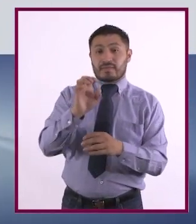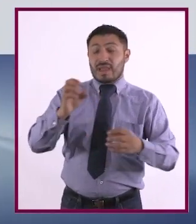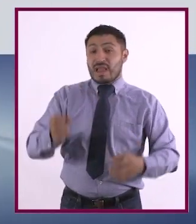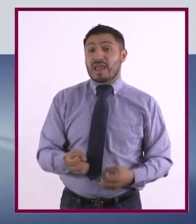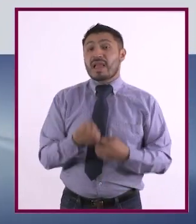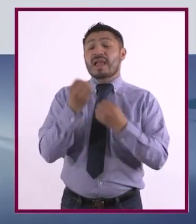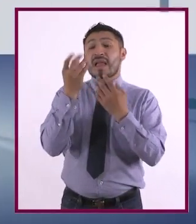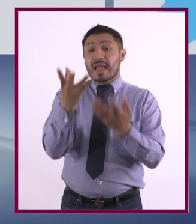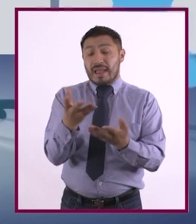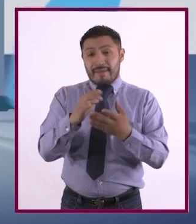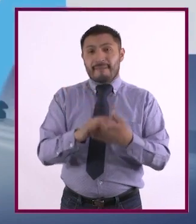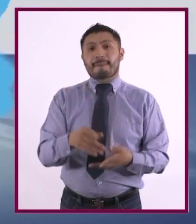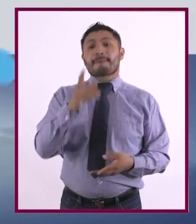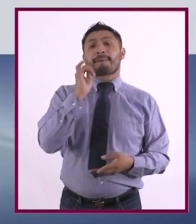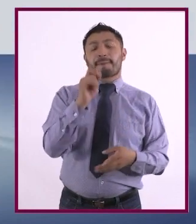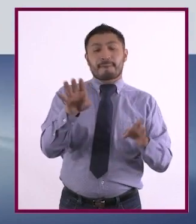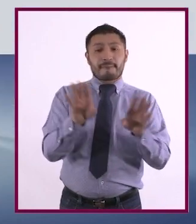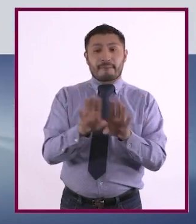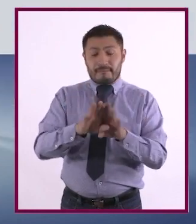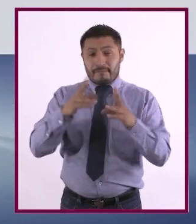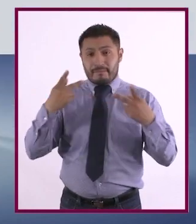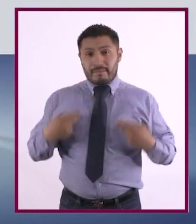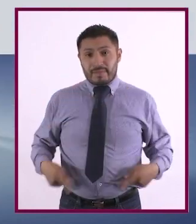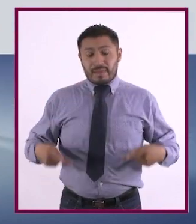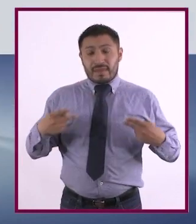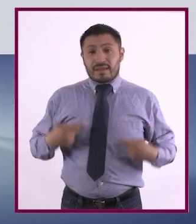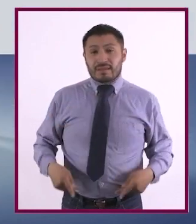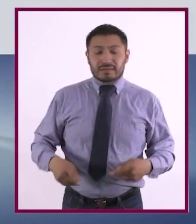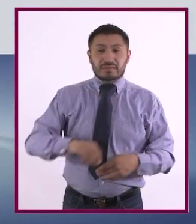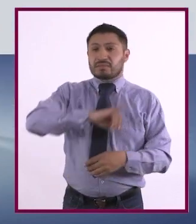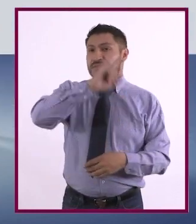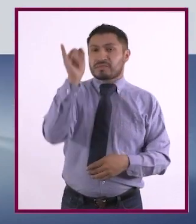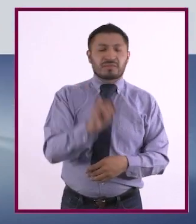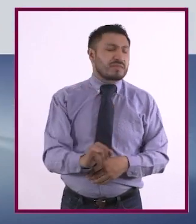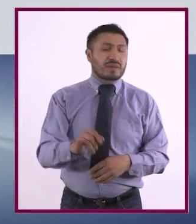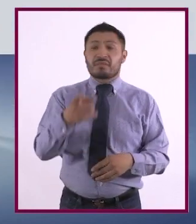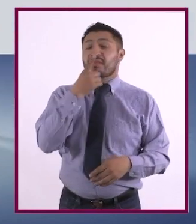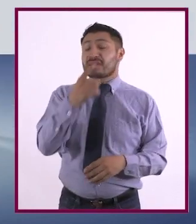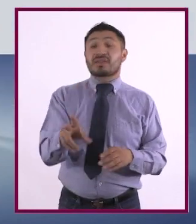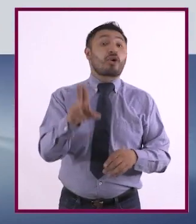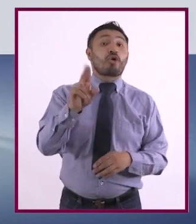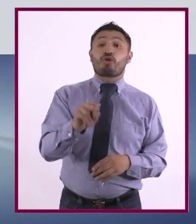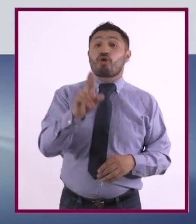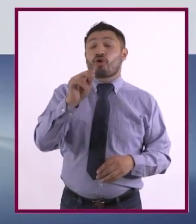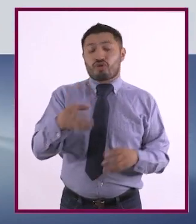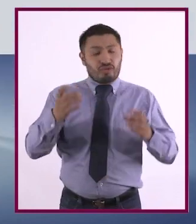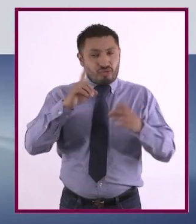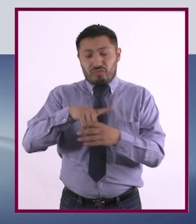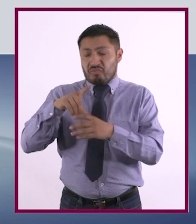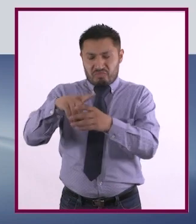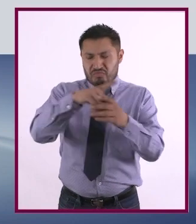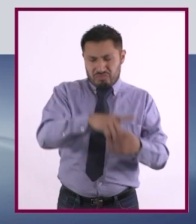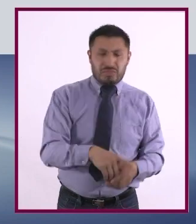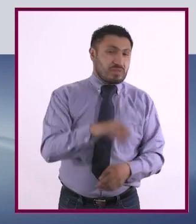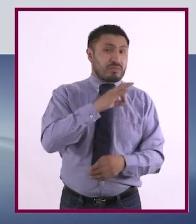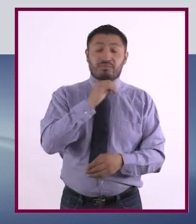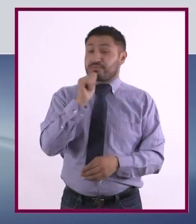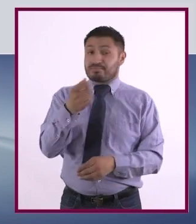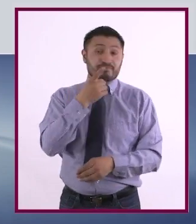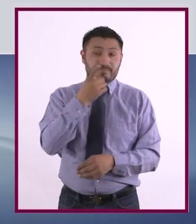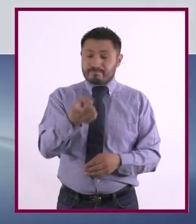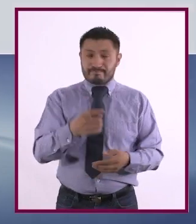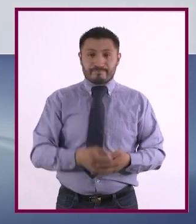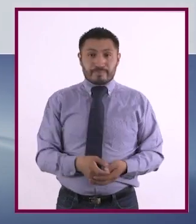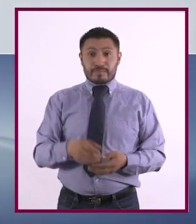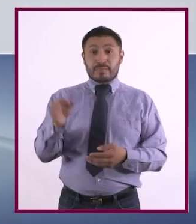sus órganos nunca manifestó en vida su negativa a que su cuerpo o sus componentes sean utilizados para trasplantes. Y de